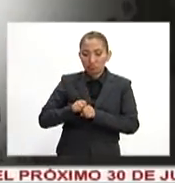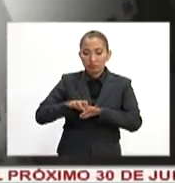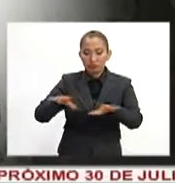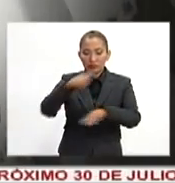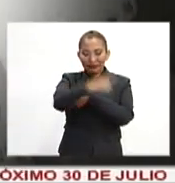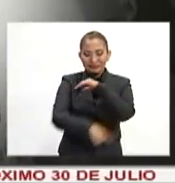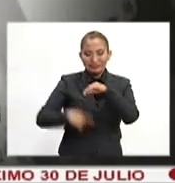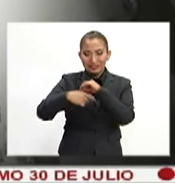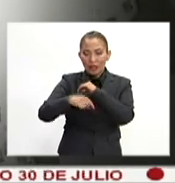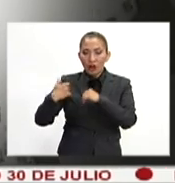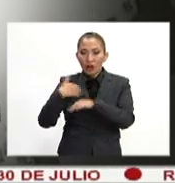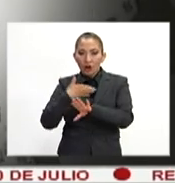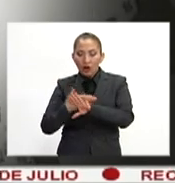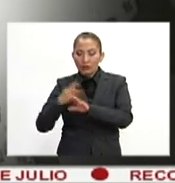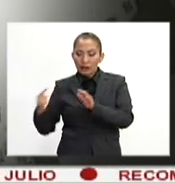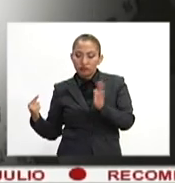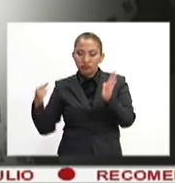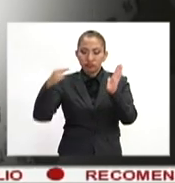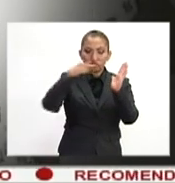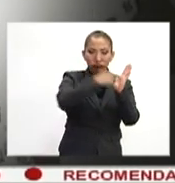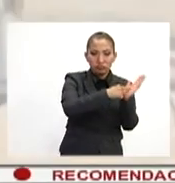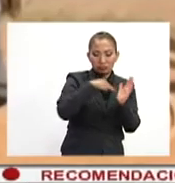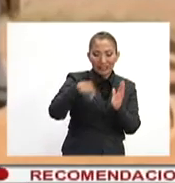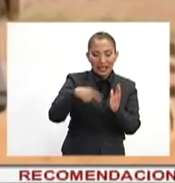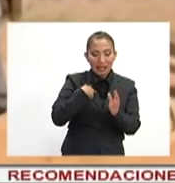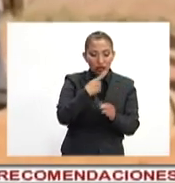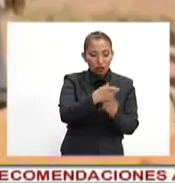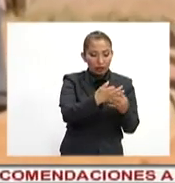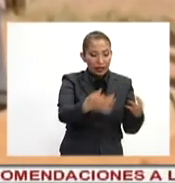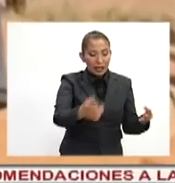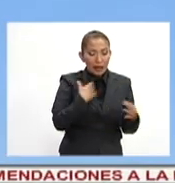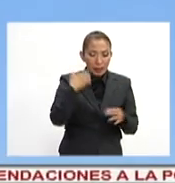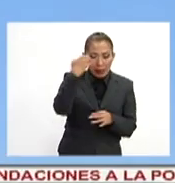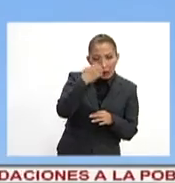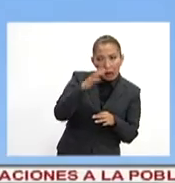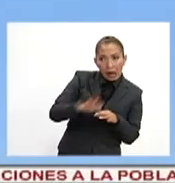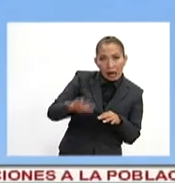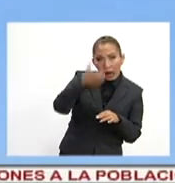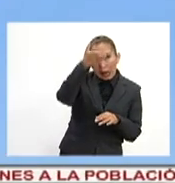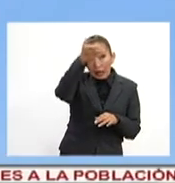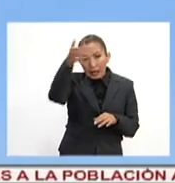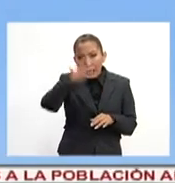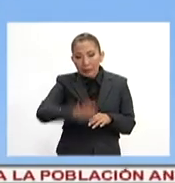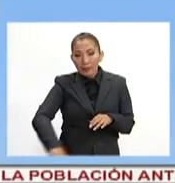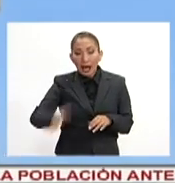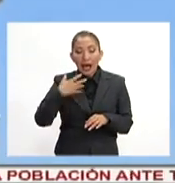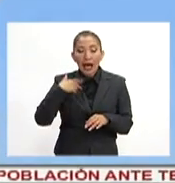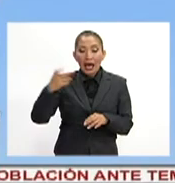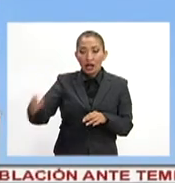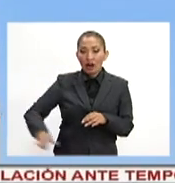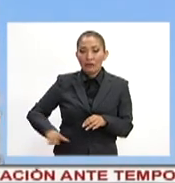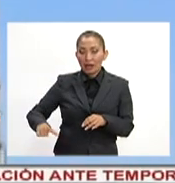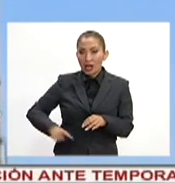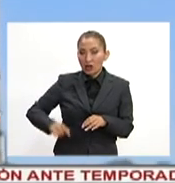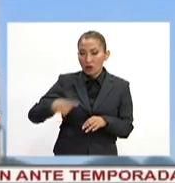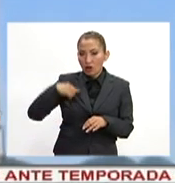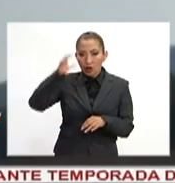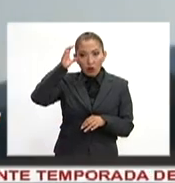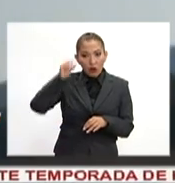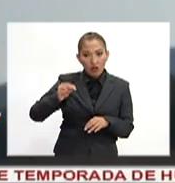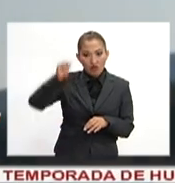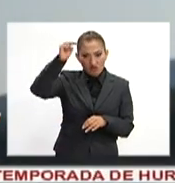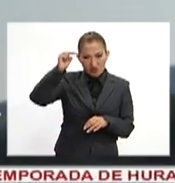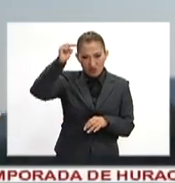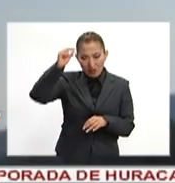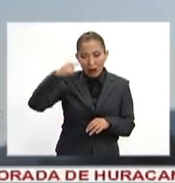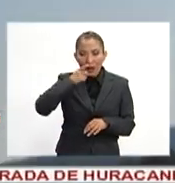escudo antimisiles que Estados Unidos está instalando en su territorio para un estudio medioambiental, el gobierno norcoreano encabezado por Kim